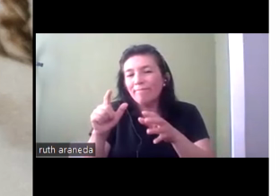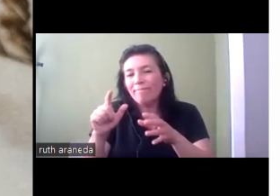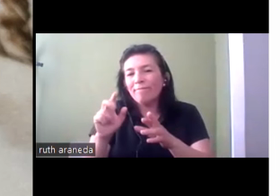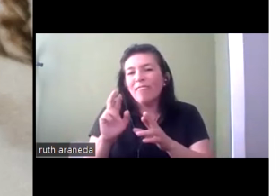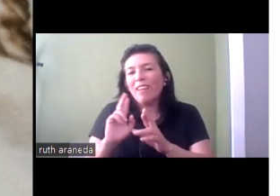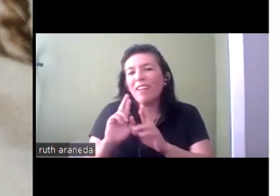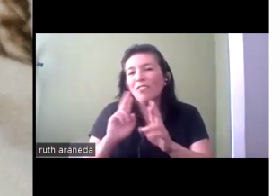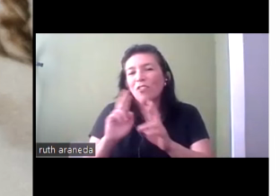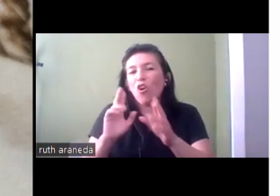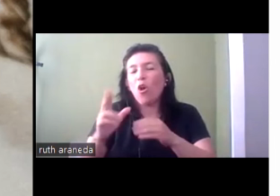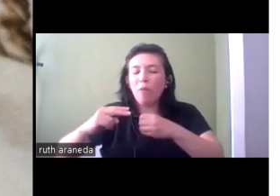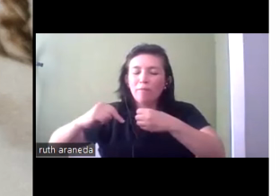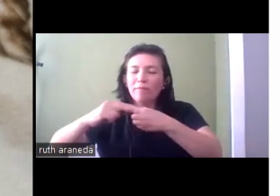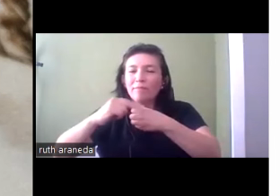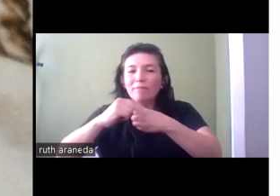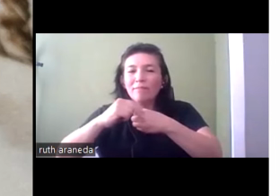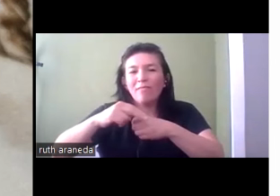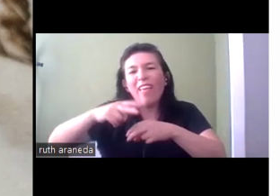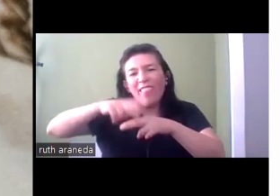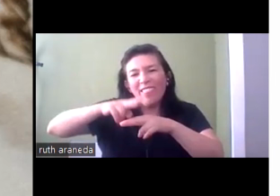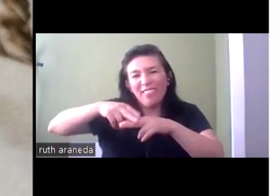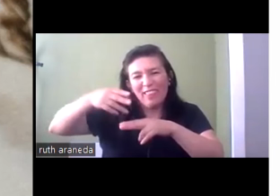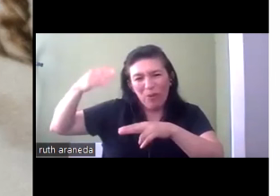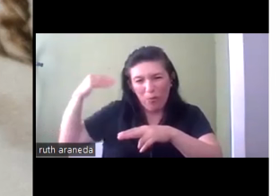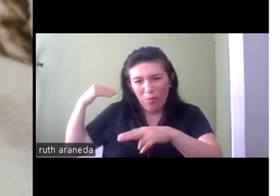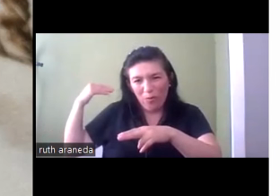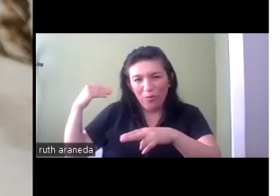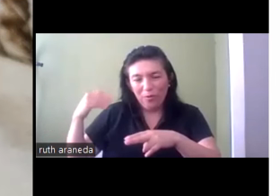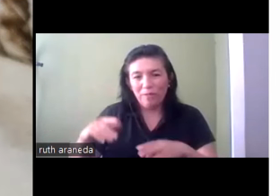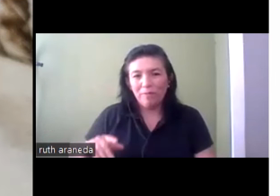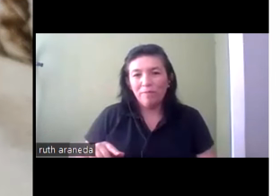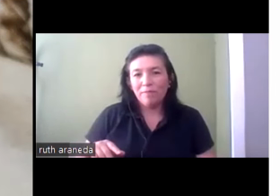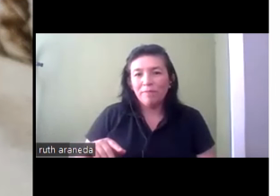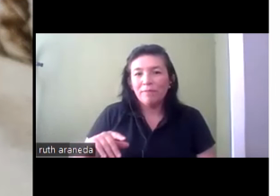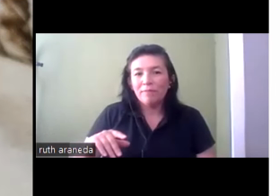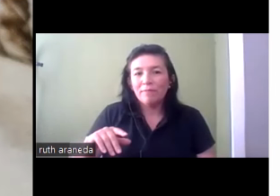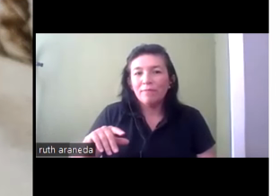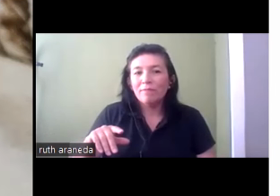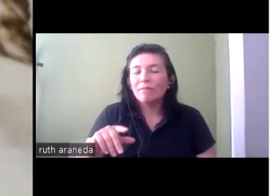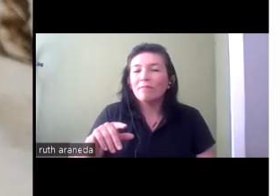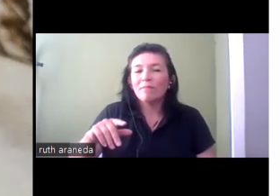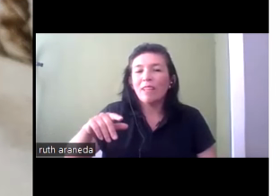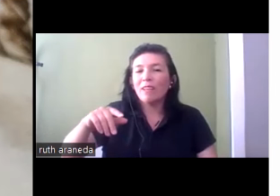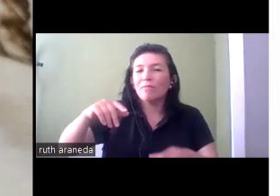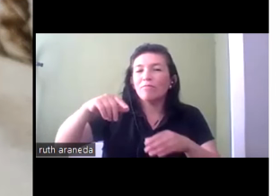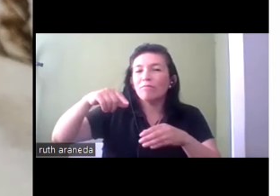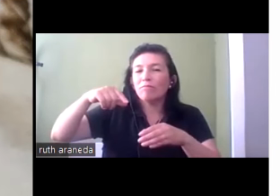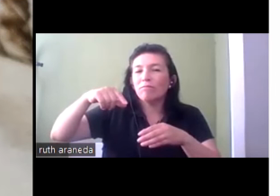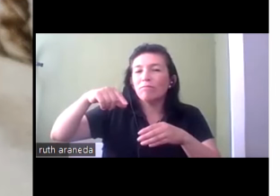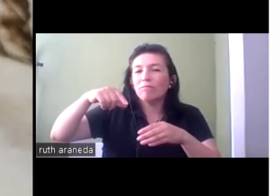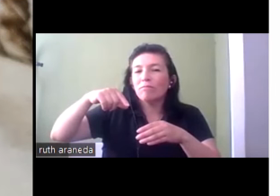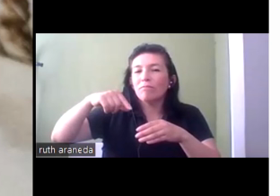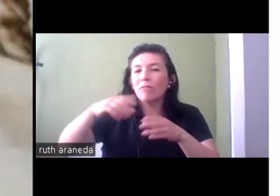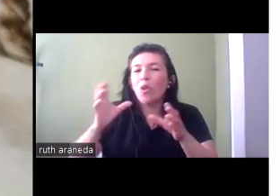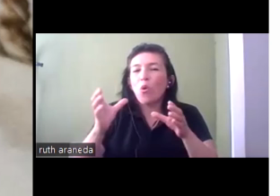estilo cerámico arcaico, eh, que proviene o tiene una raigambre muy fuerte, digamos, con grupos